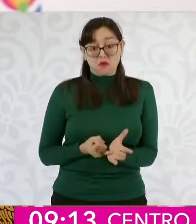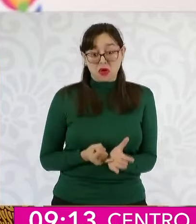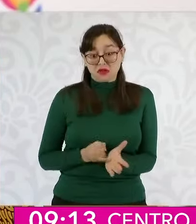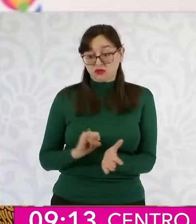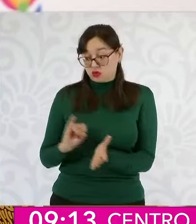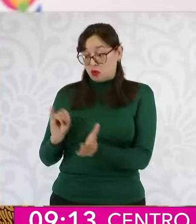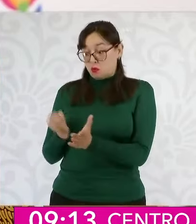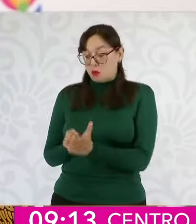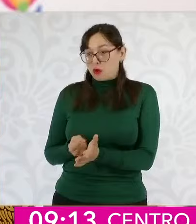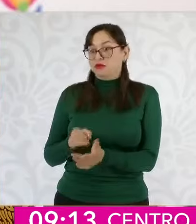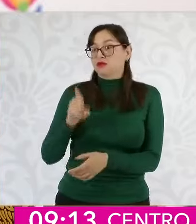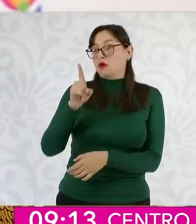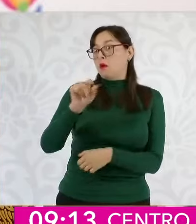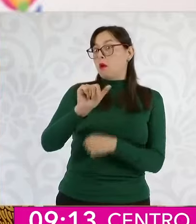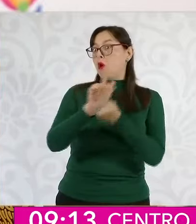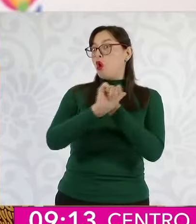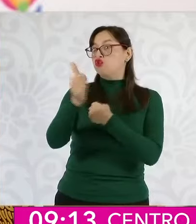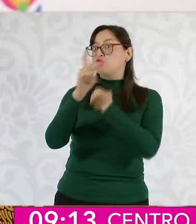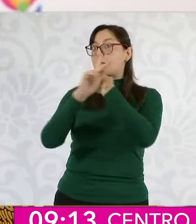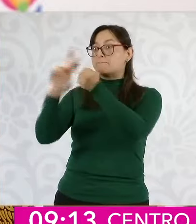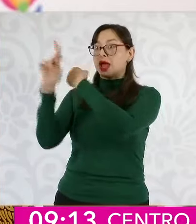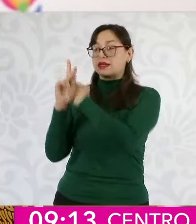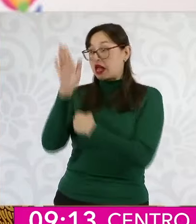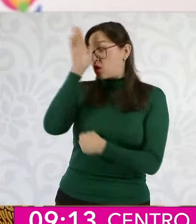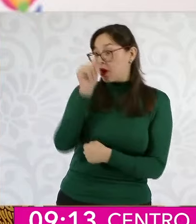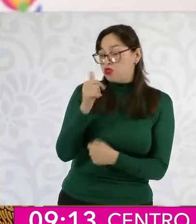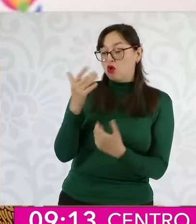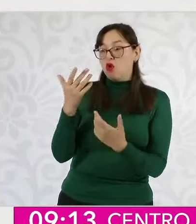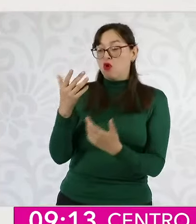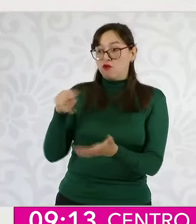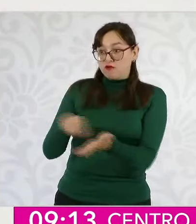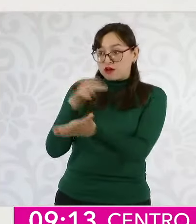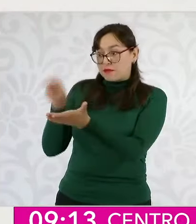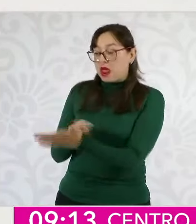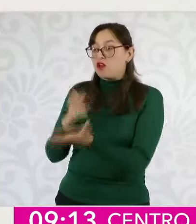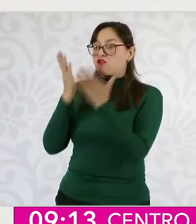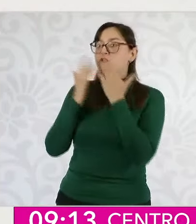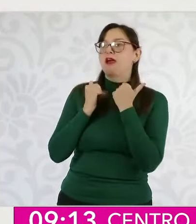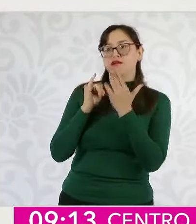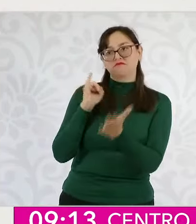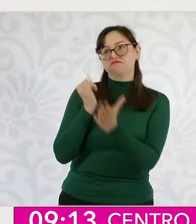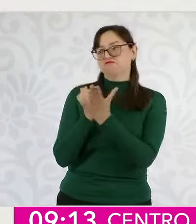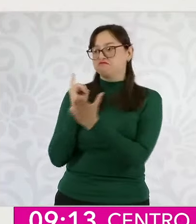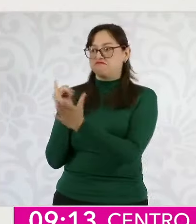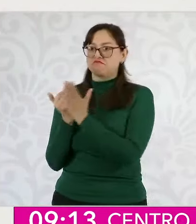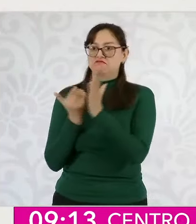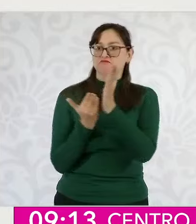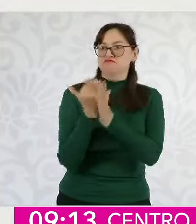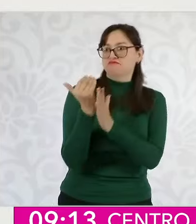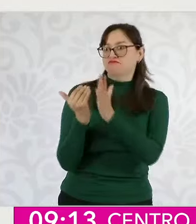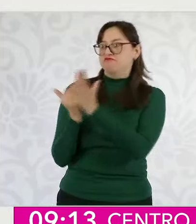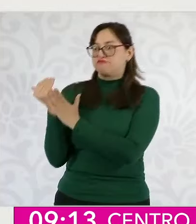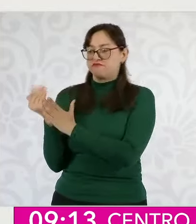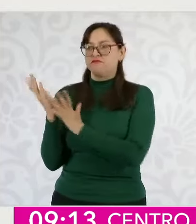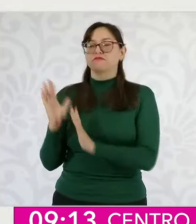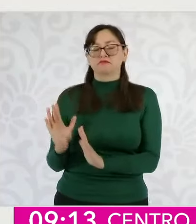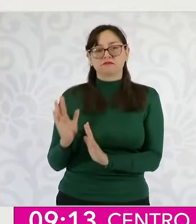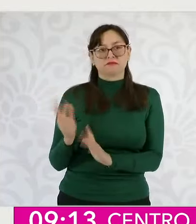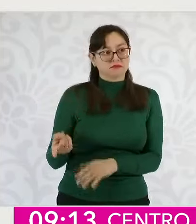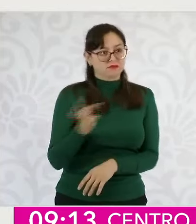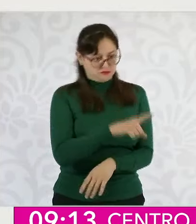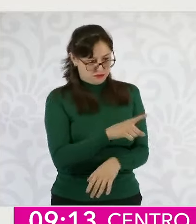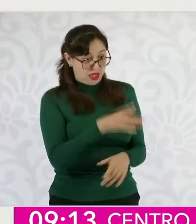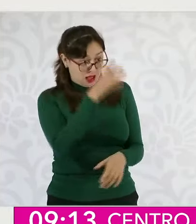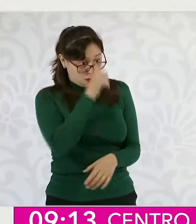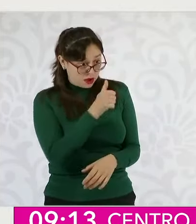países en donde no tenemos tratado de libre comercio. Entonces, es este plan que